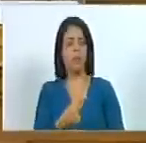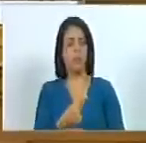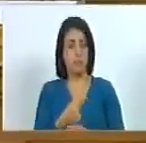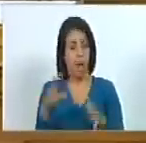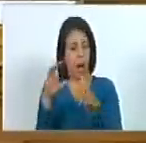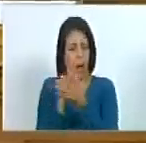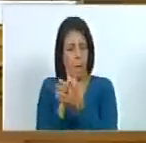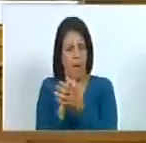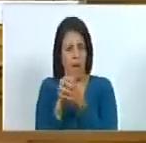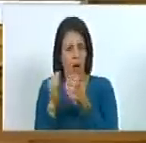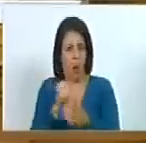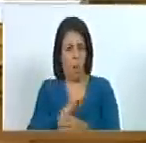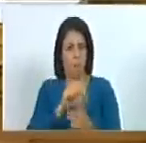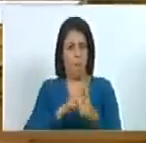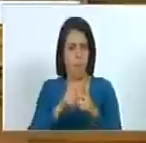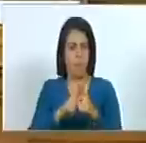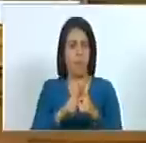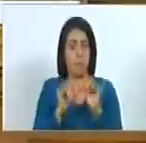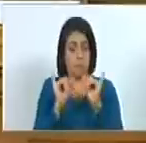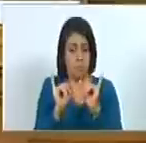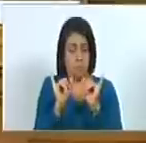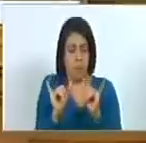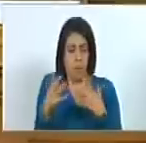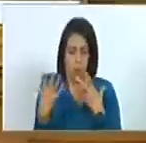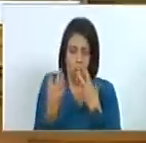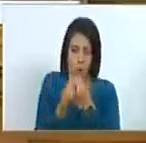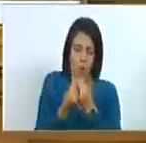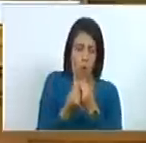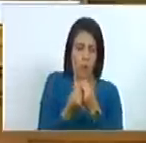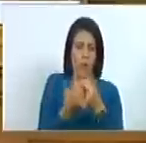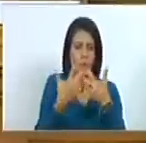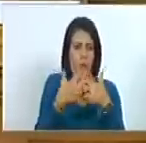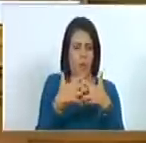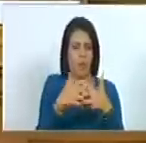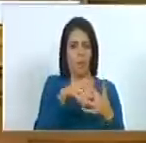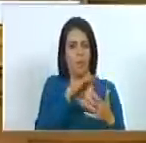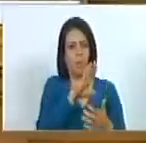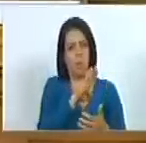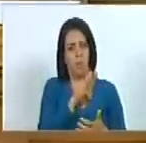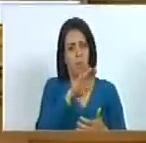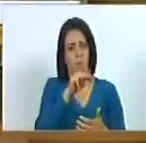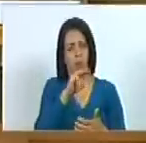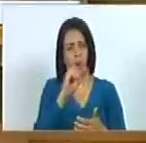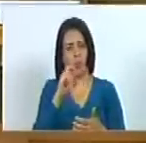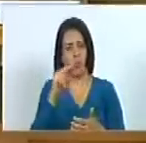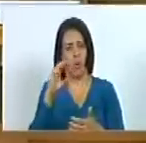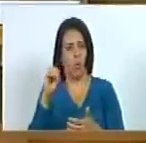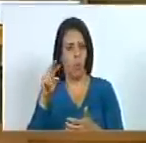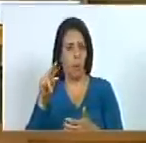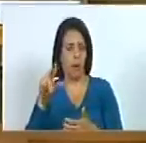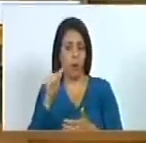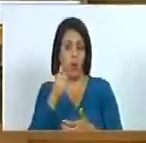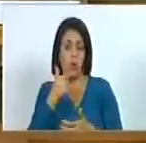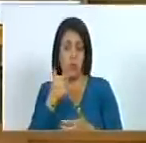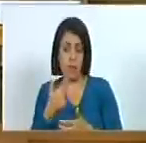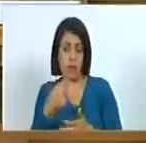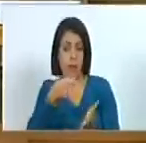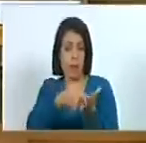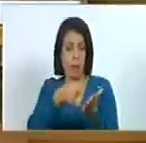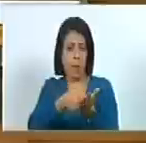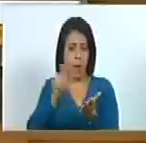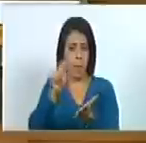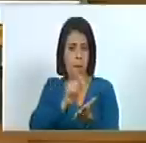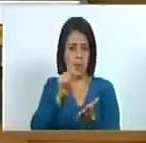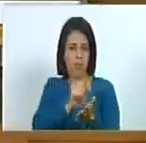compinche tuyo, que comían de la misma mesa en Monómero, dile que entonces pague el salario que tú dices que hay que pagar. A